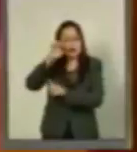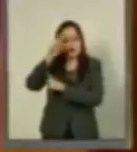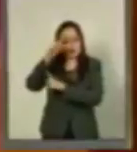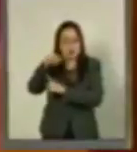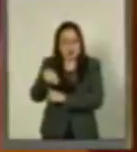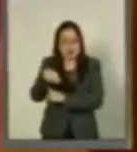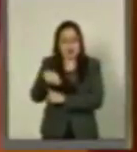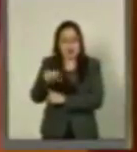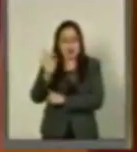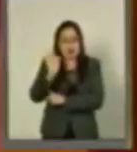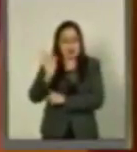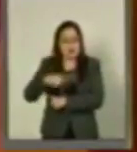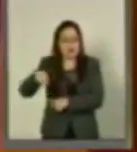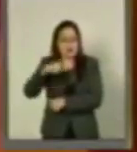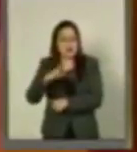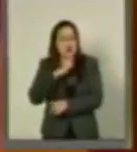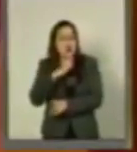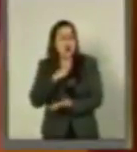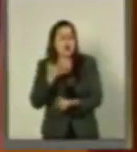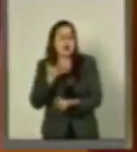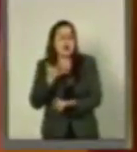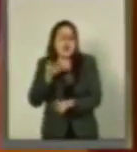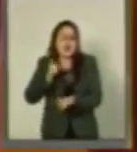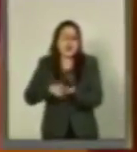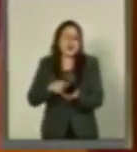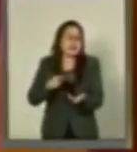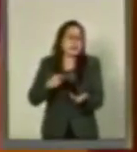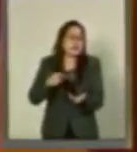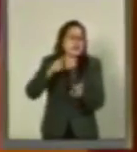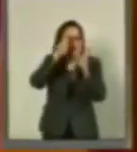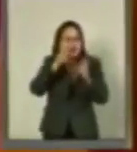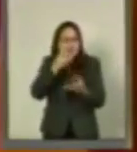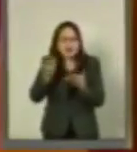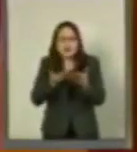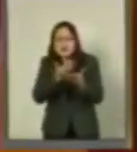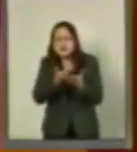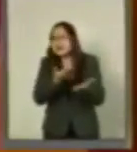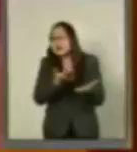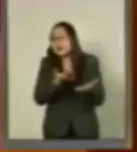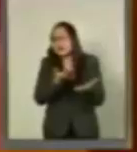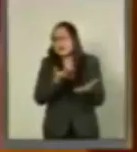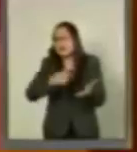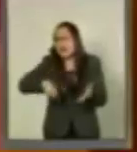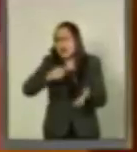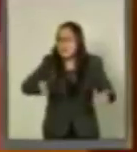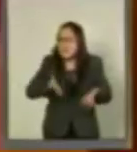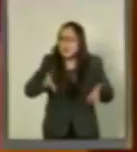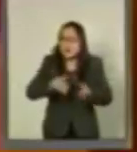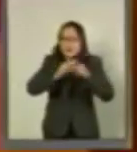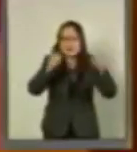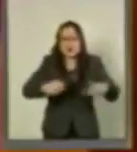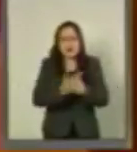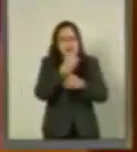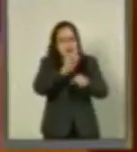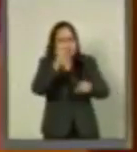se plantea muchas veces en el debate, el que impulsa el Sistema Nacional